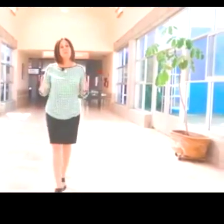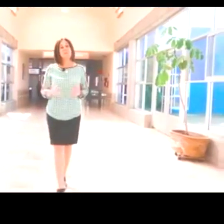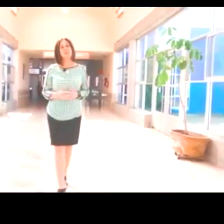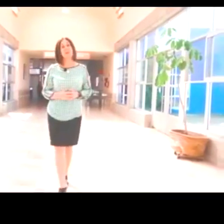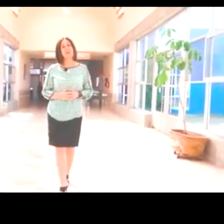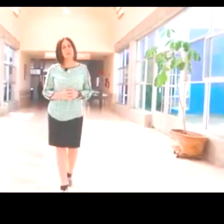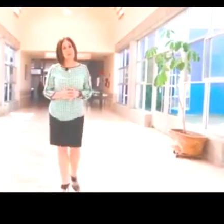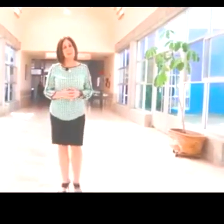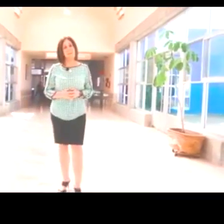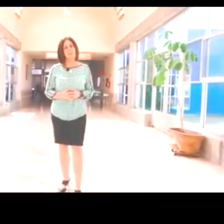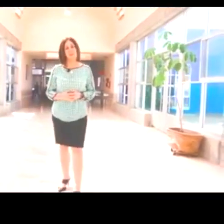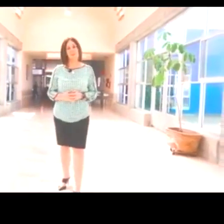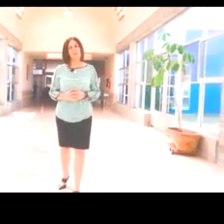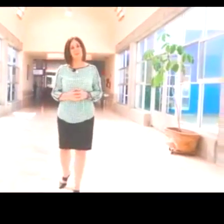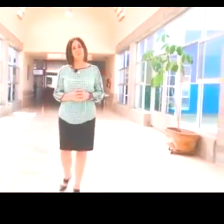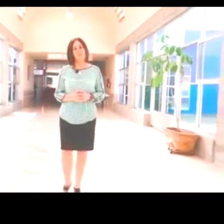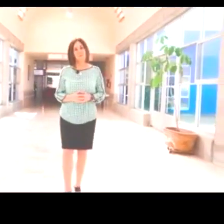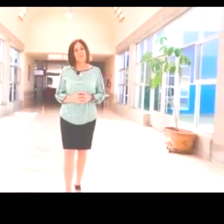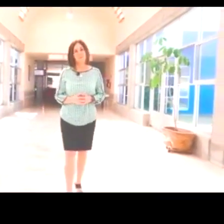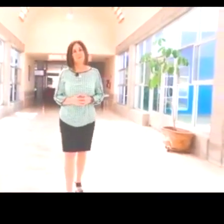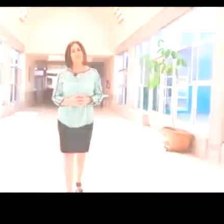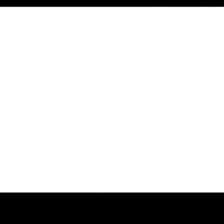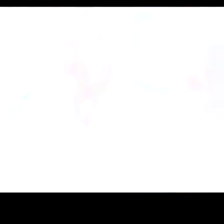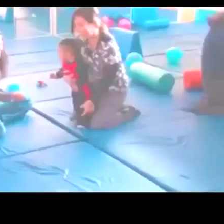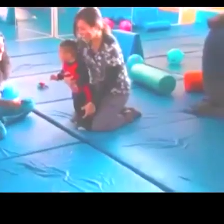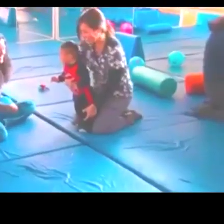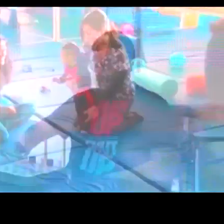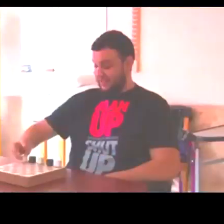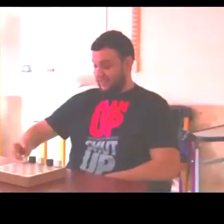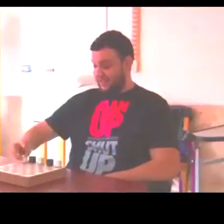vuelva a potenciar al máximo.